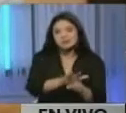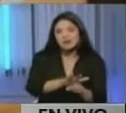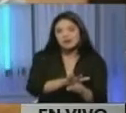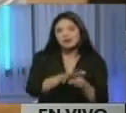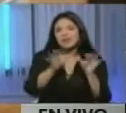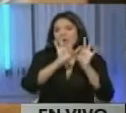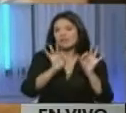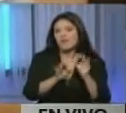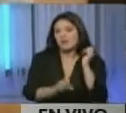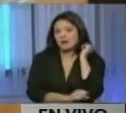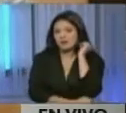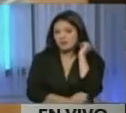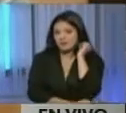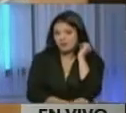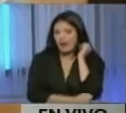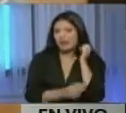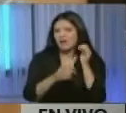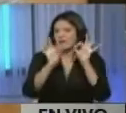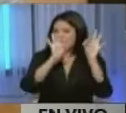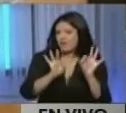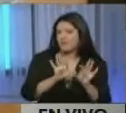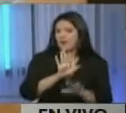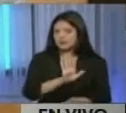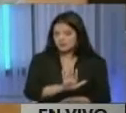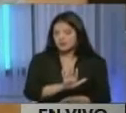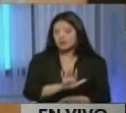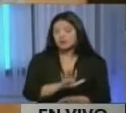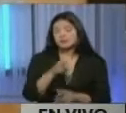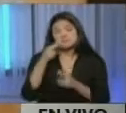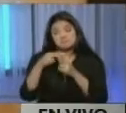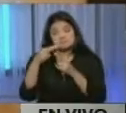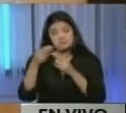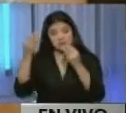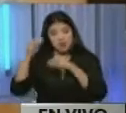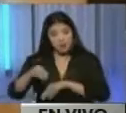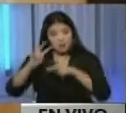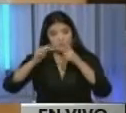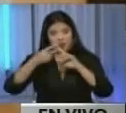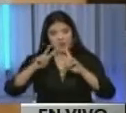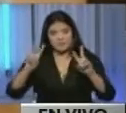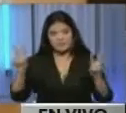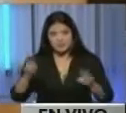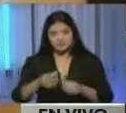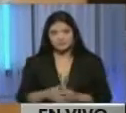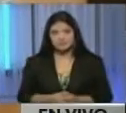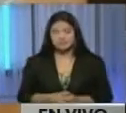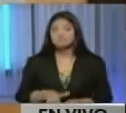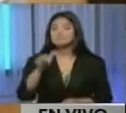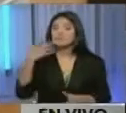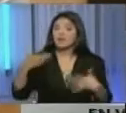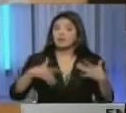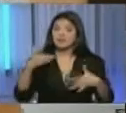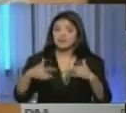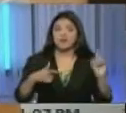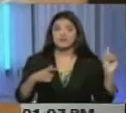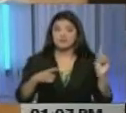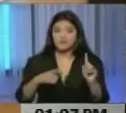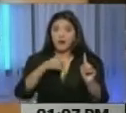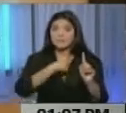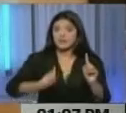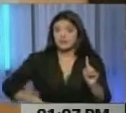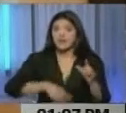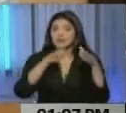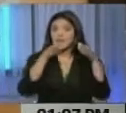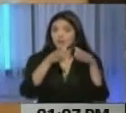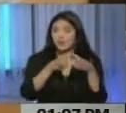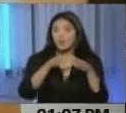criminales que amenacen la construcción de los acuerdos y de la paz. Presiden este acto el presidente de los Consejos